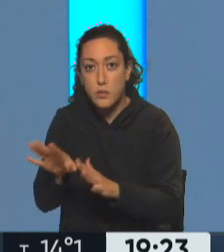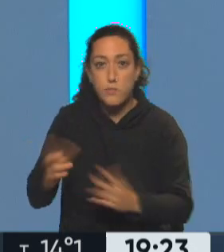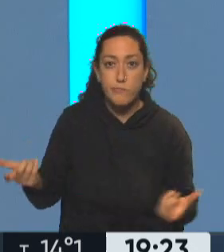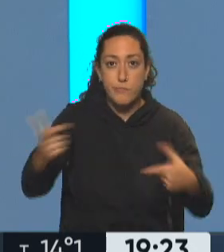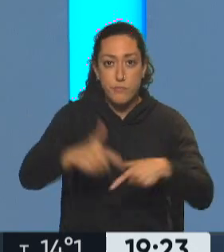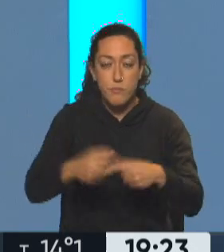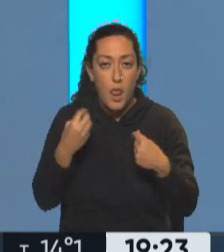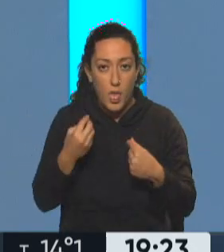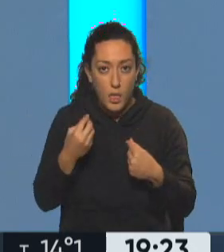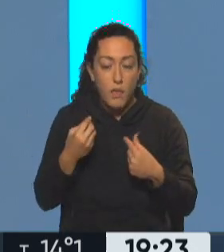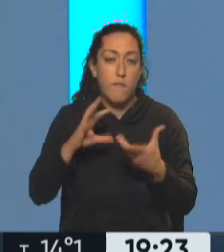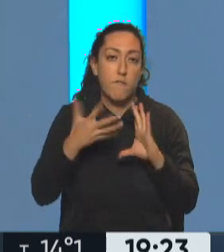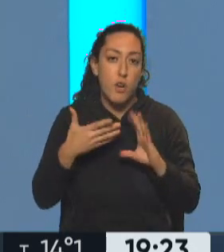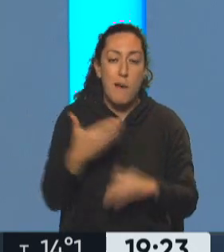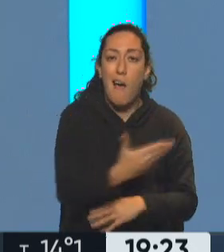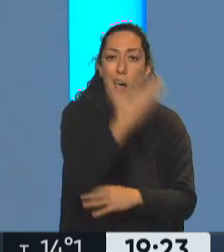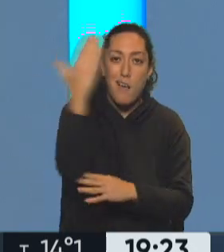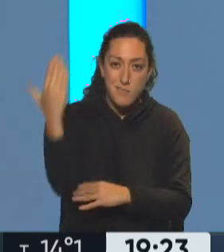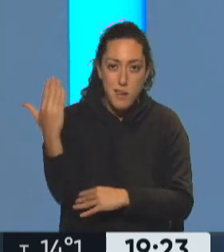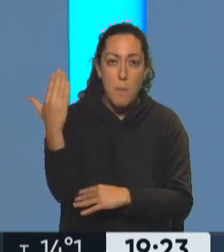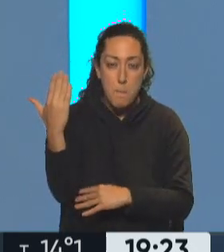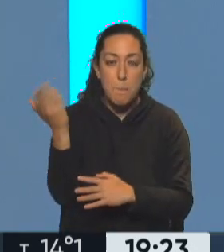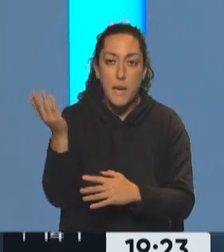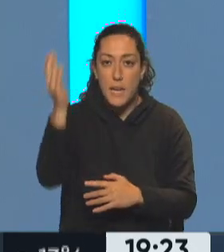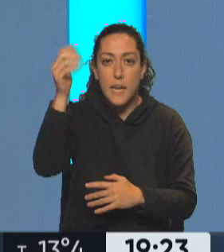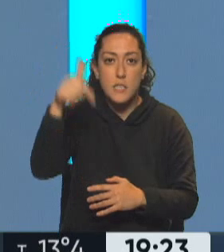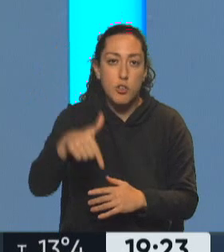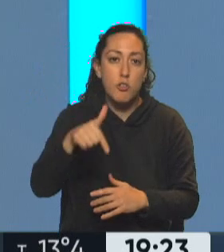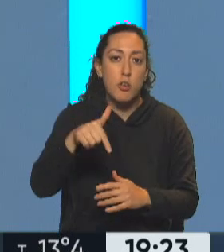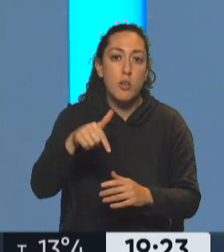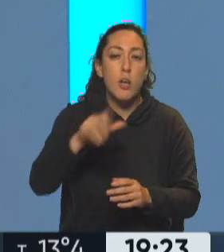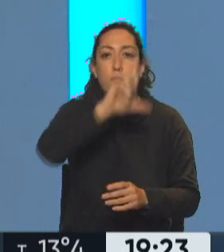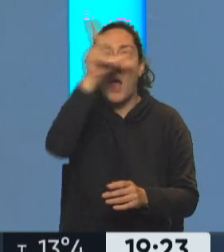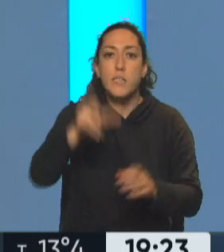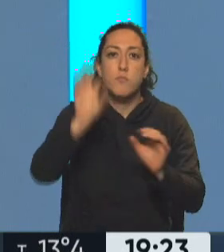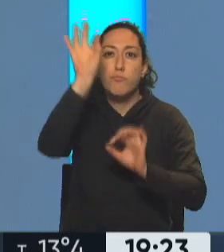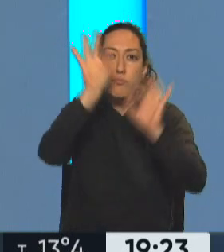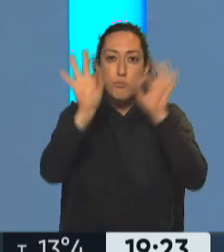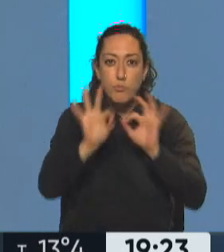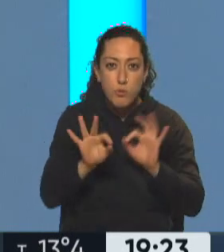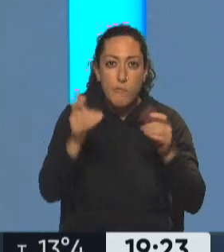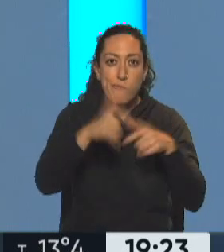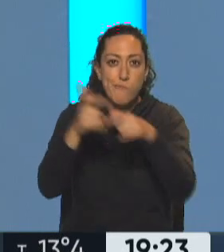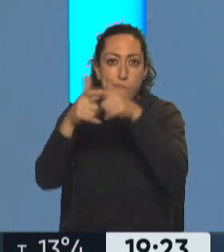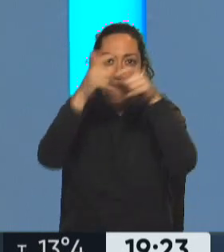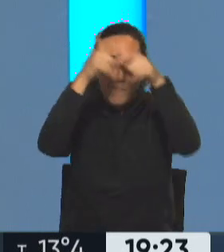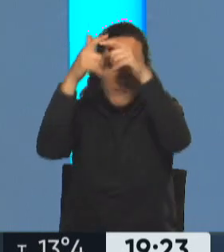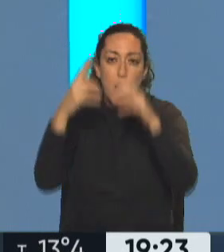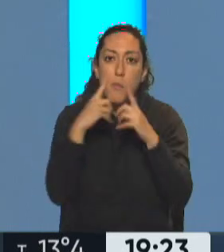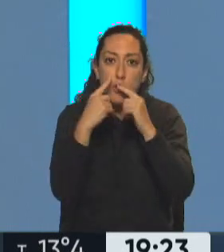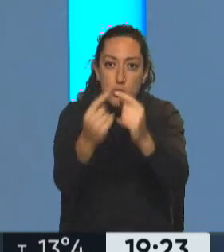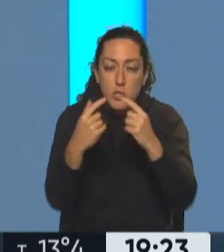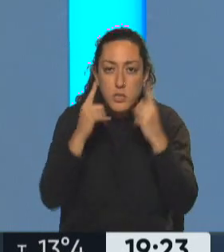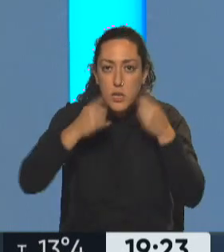llevar adelante diversas asambleas en distintos puntos del país, manifestaciones y